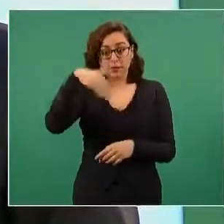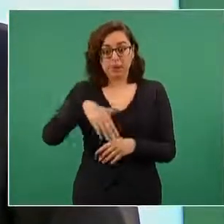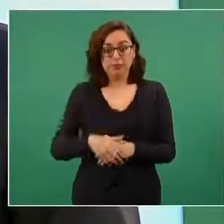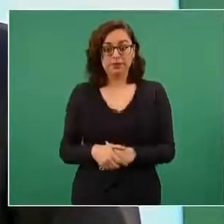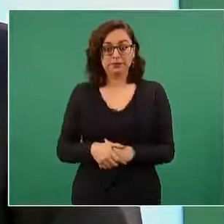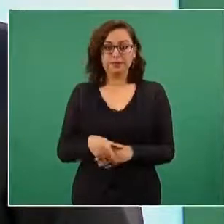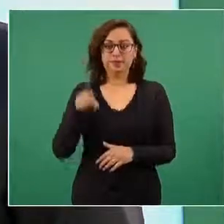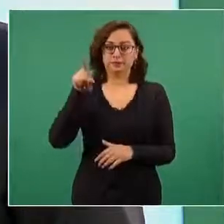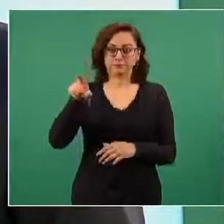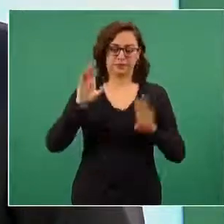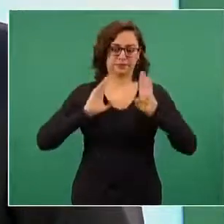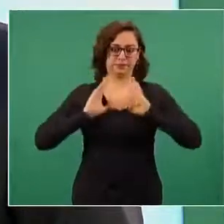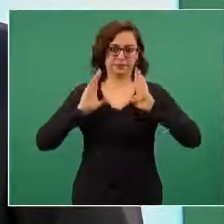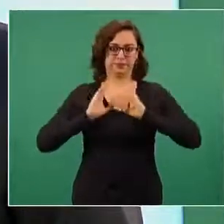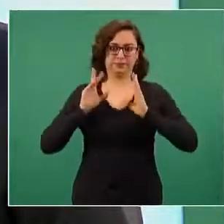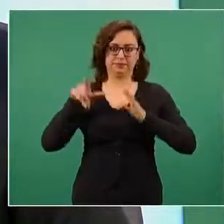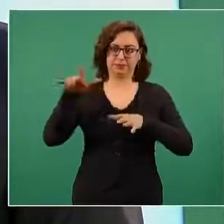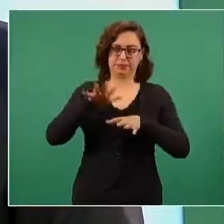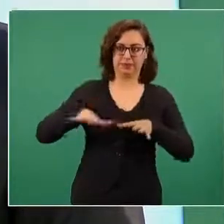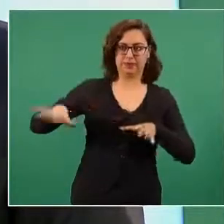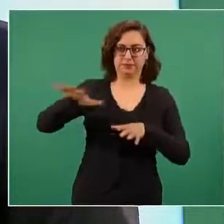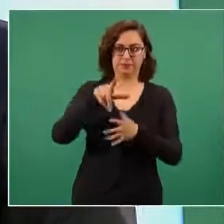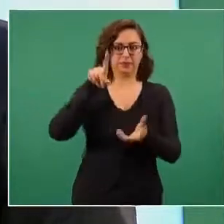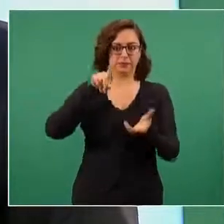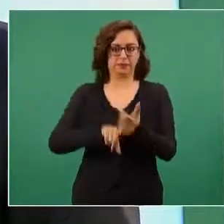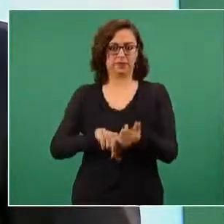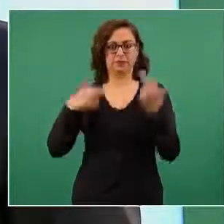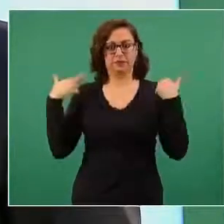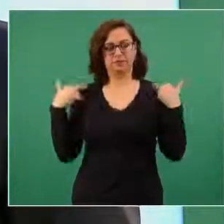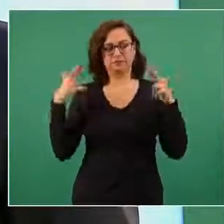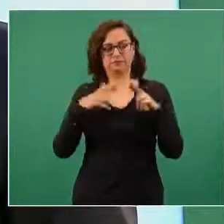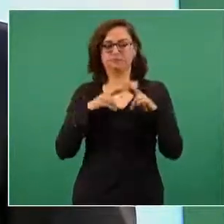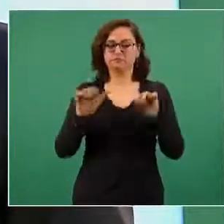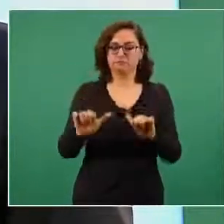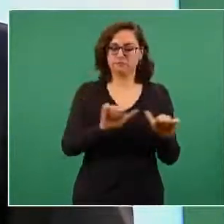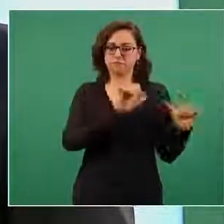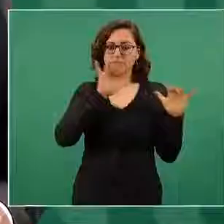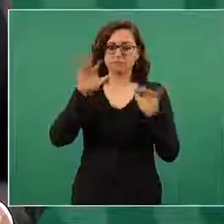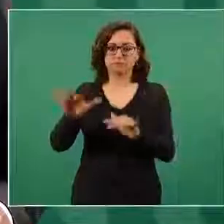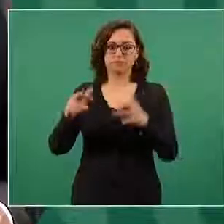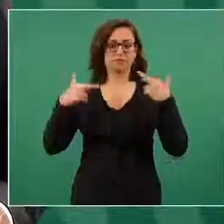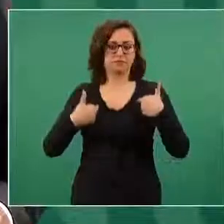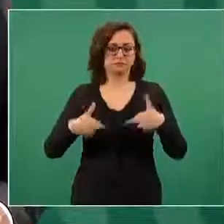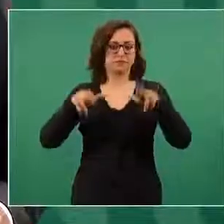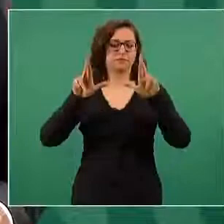En la zona militar. Y ahí fueron los dirigentes